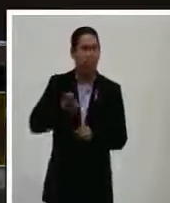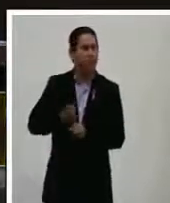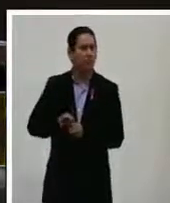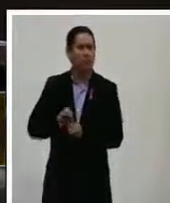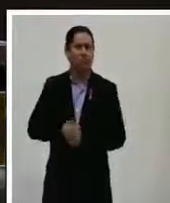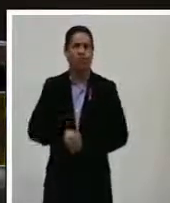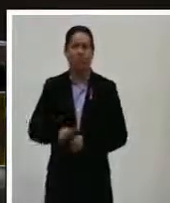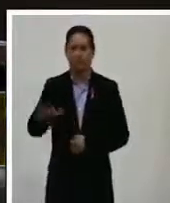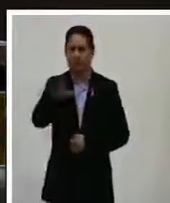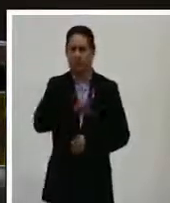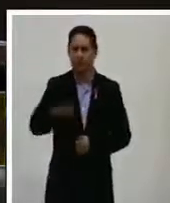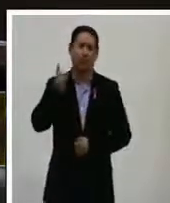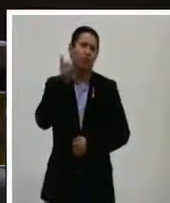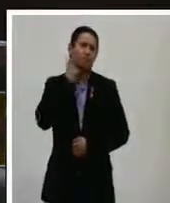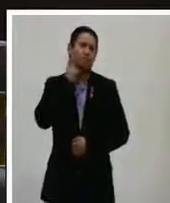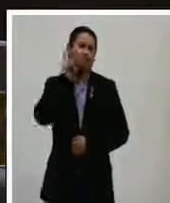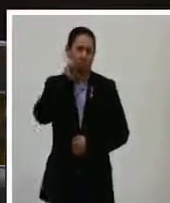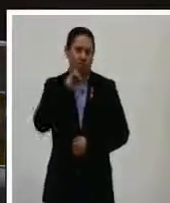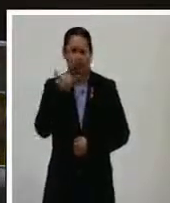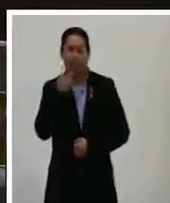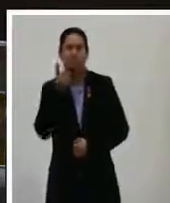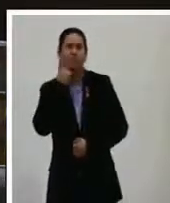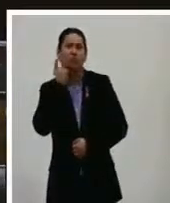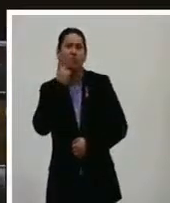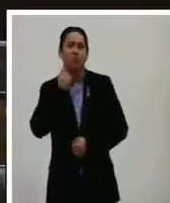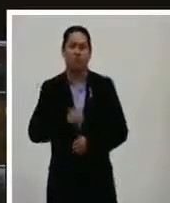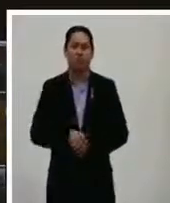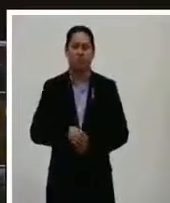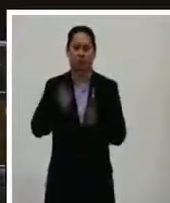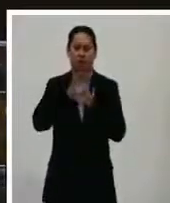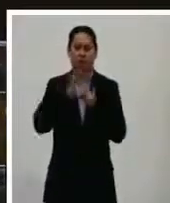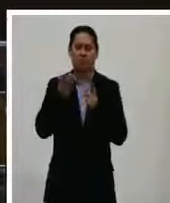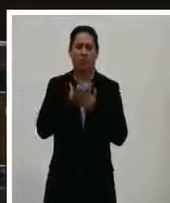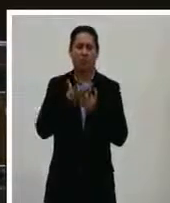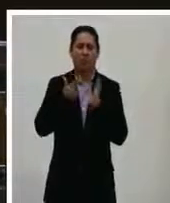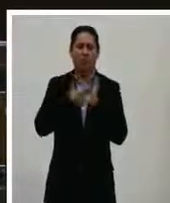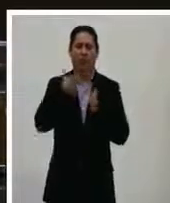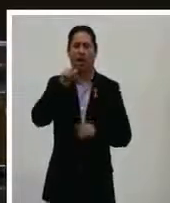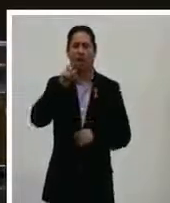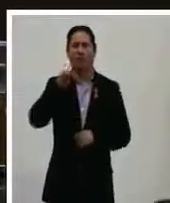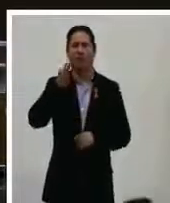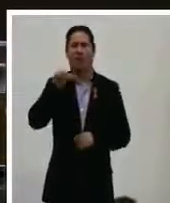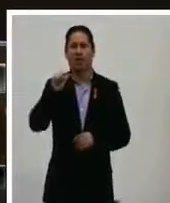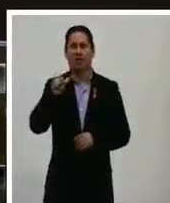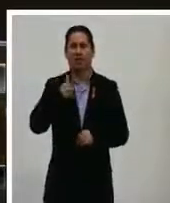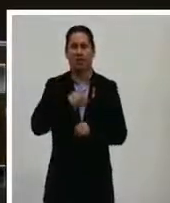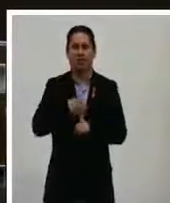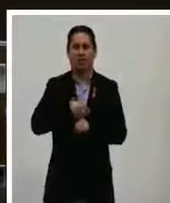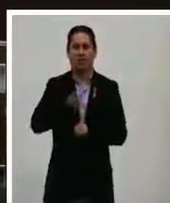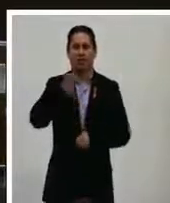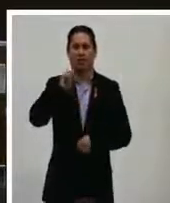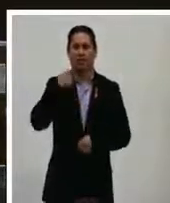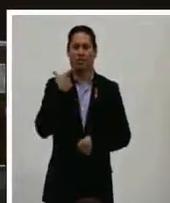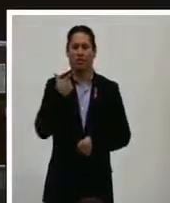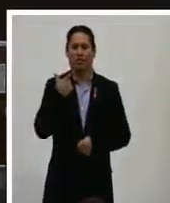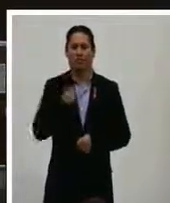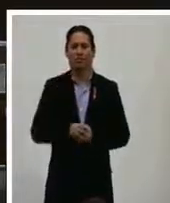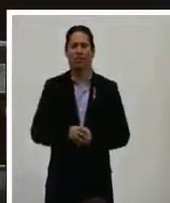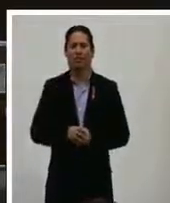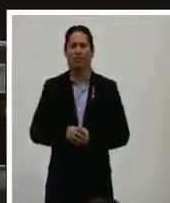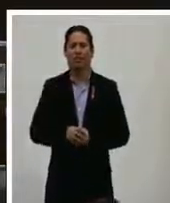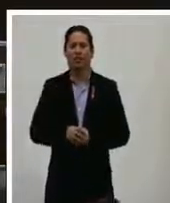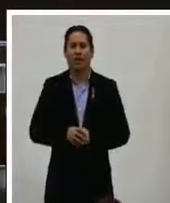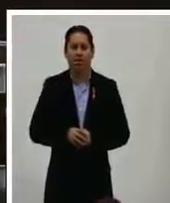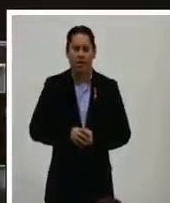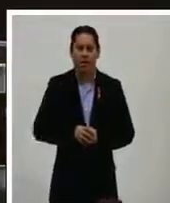de los diputados y diputadas presentes de la comisión de hacienda de la 67ª legislatura